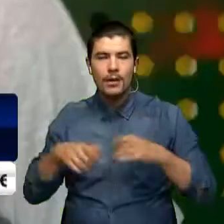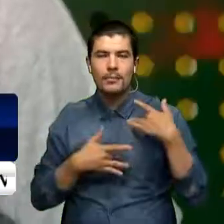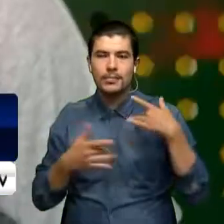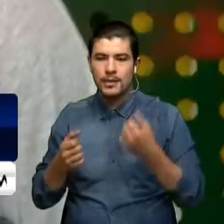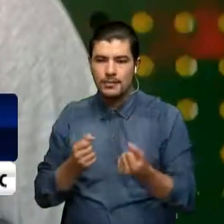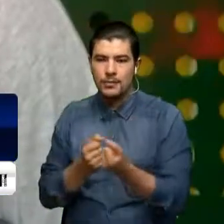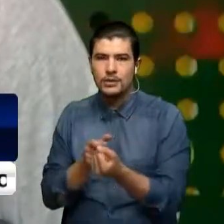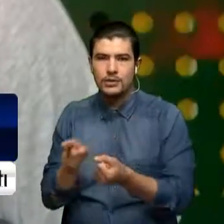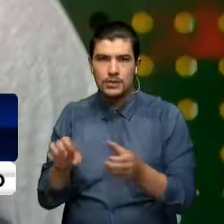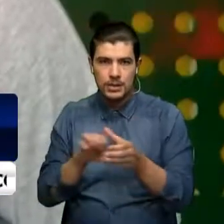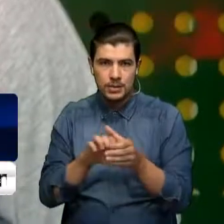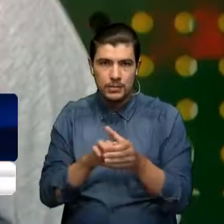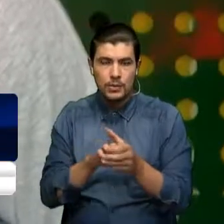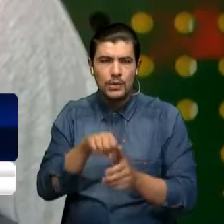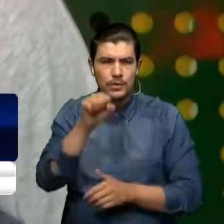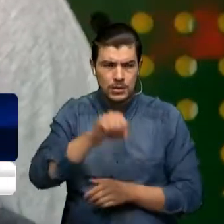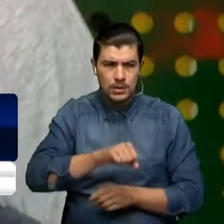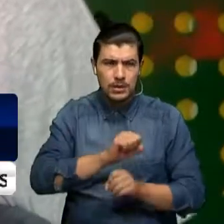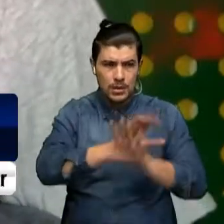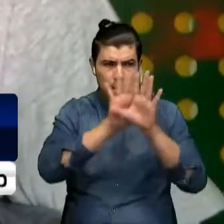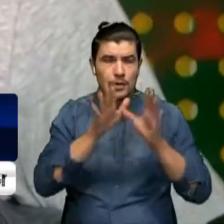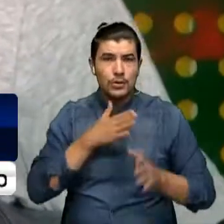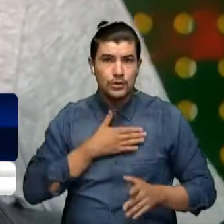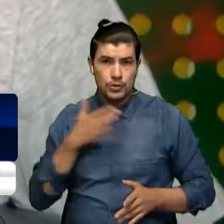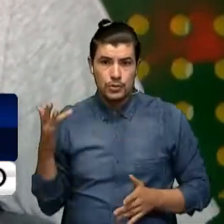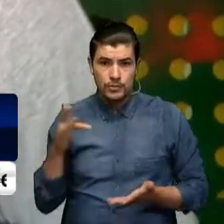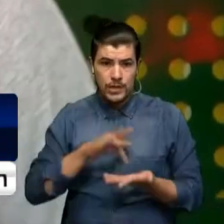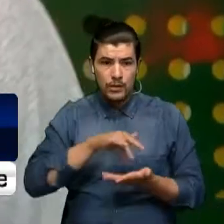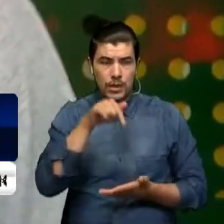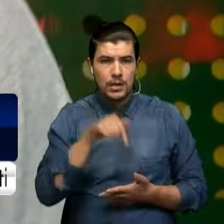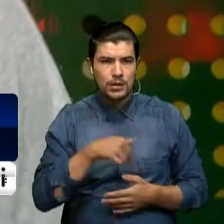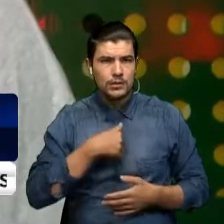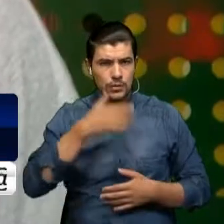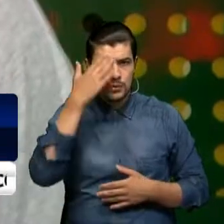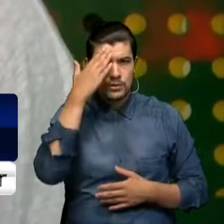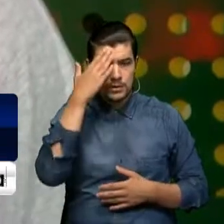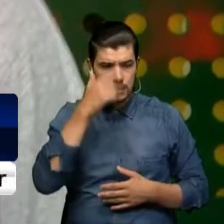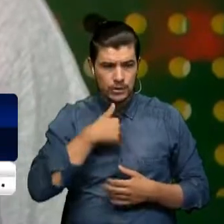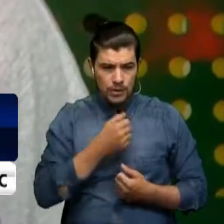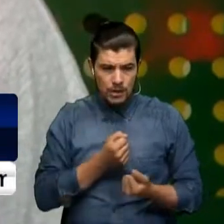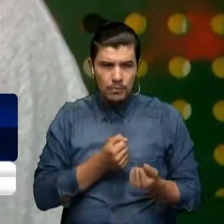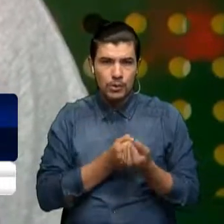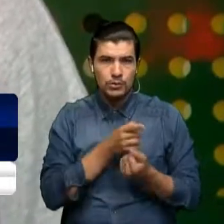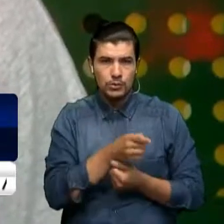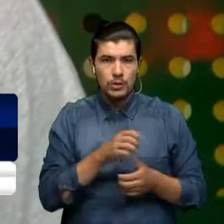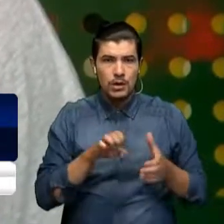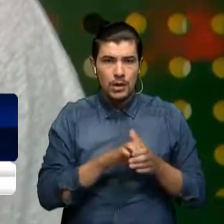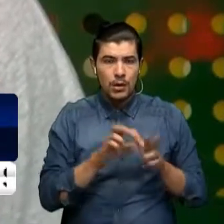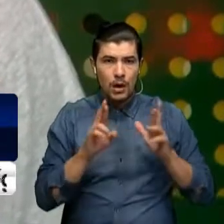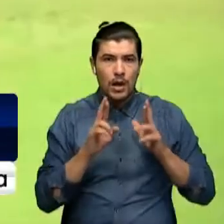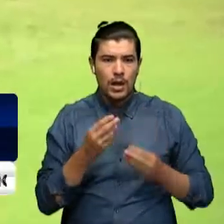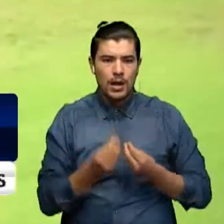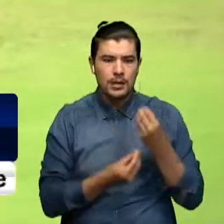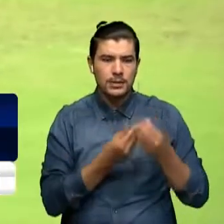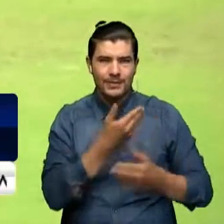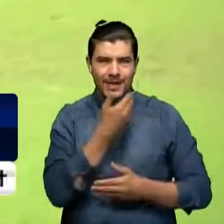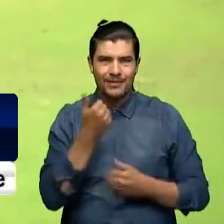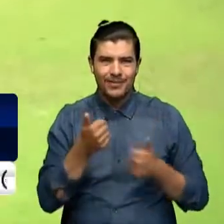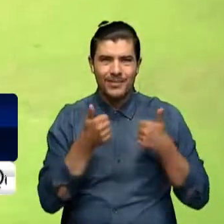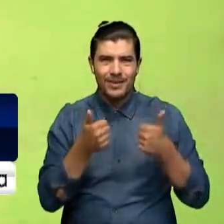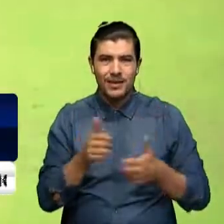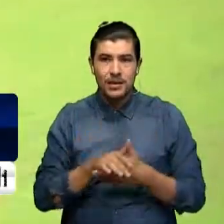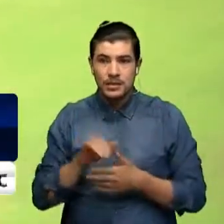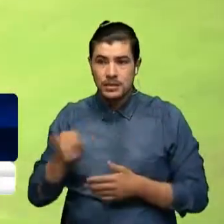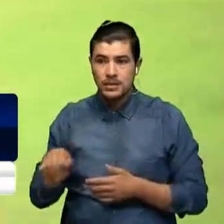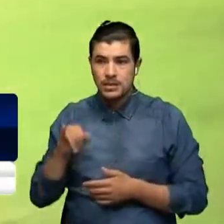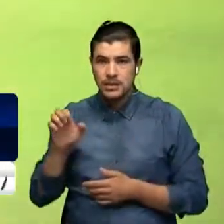equipo sí claro yo de que vengo acá sé que puedo aportarle al equipo esperemos hacerlo de la mejor manera y ahí son es